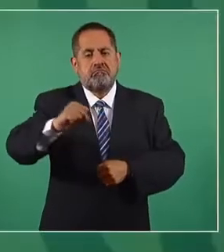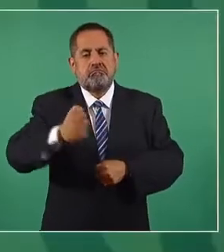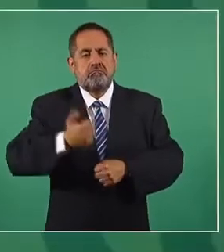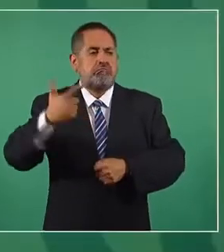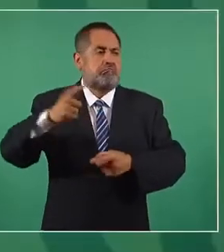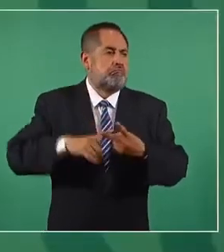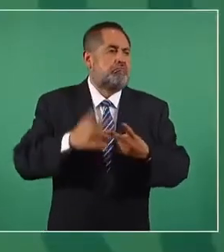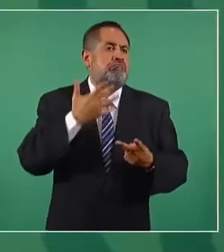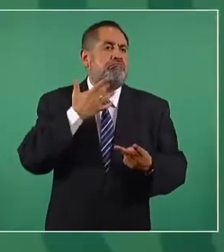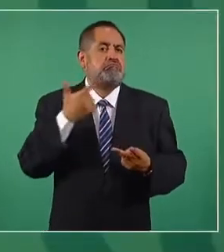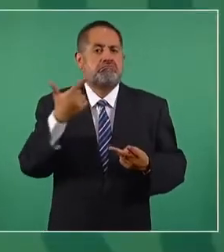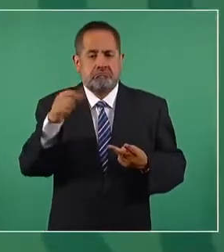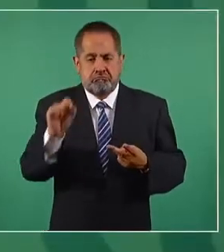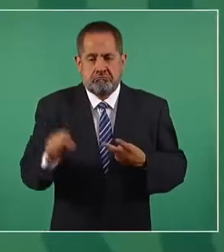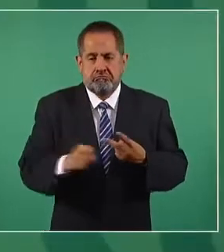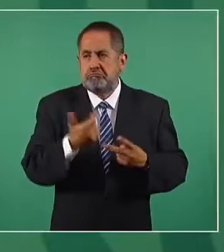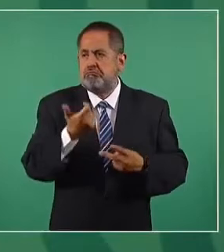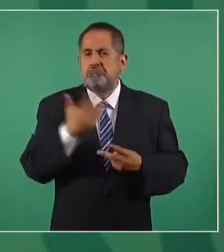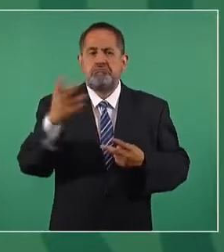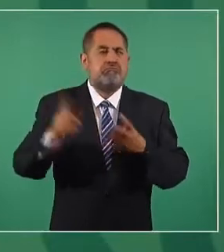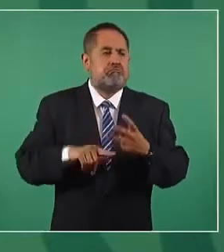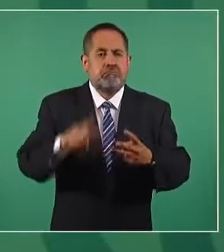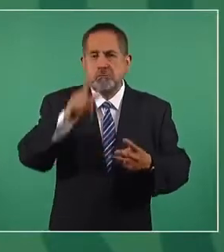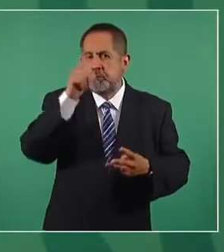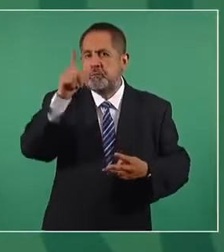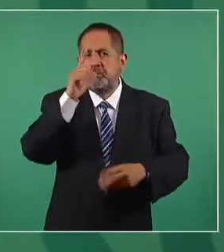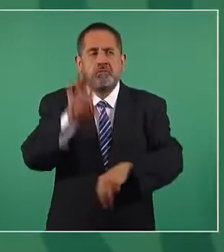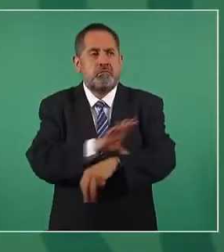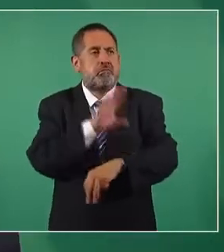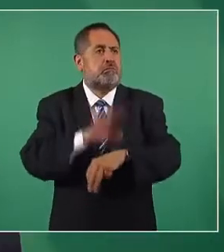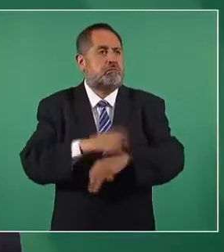del gas, de la luz.